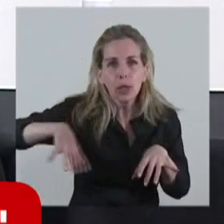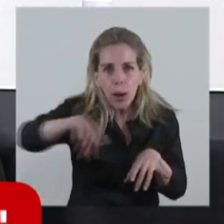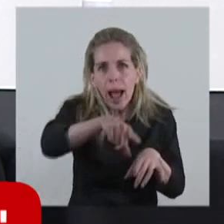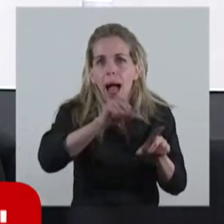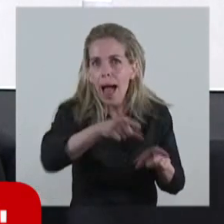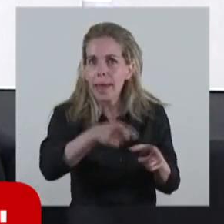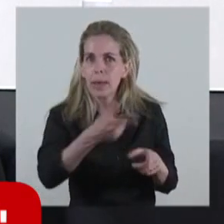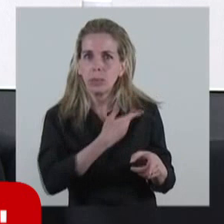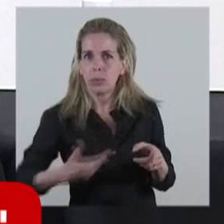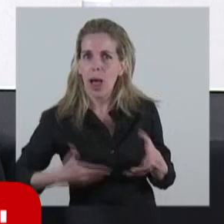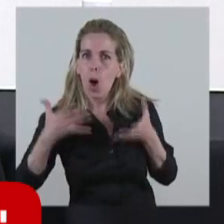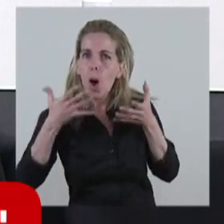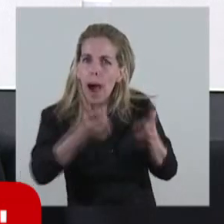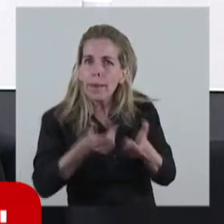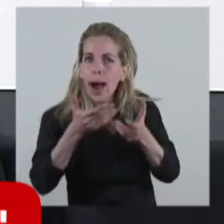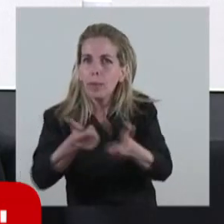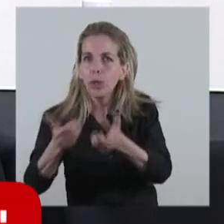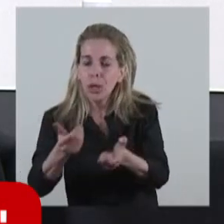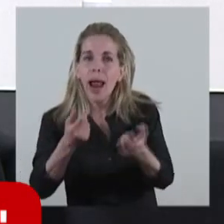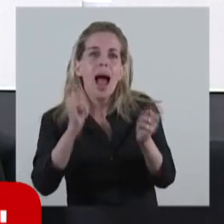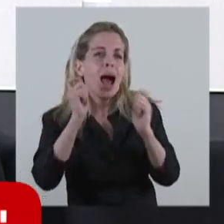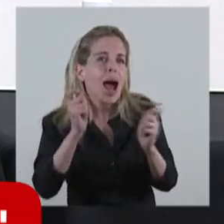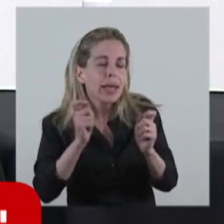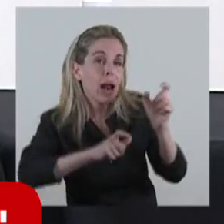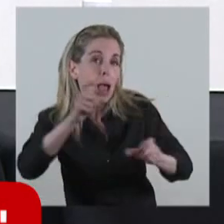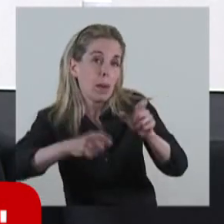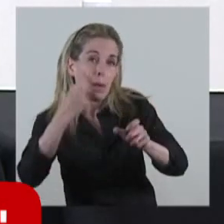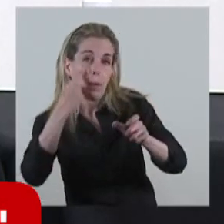más compensaciones aquellos productores fuera de la